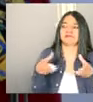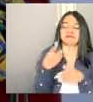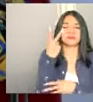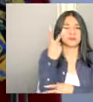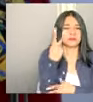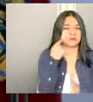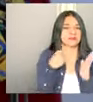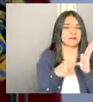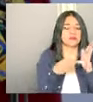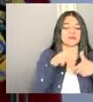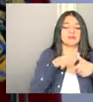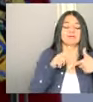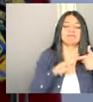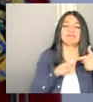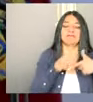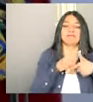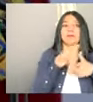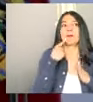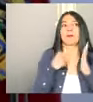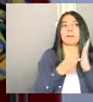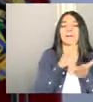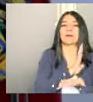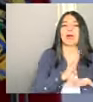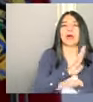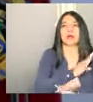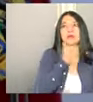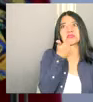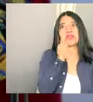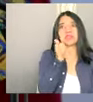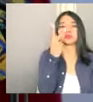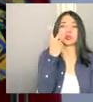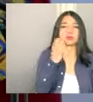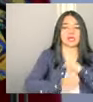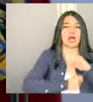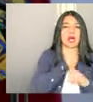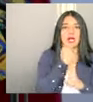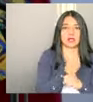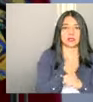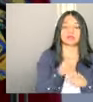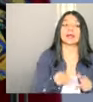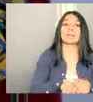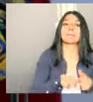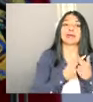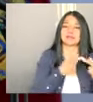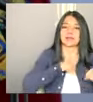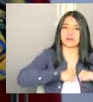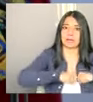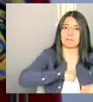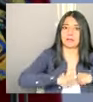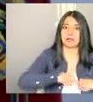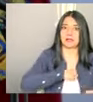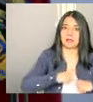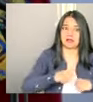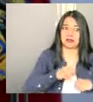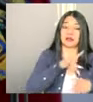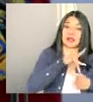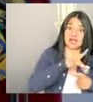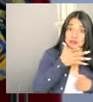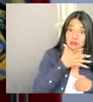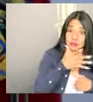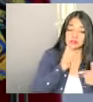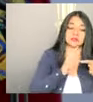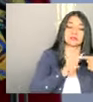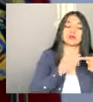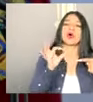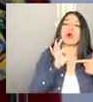más fácil pensar. Unos que tengan más de 10, 12 años, que el trámite esté iniciado y que o no estén en situación de riesgo o que estén